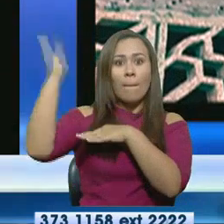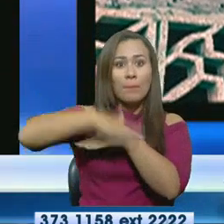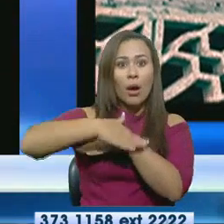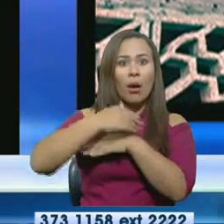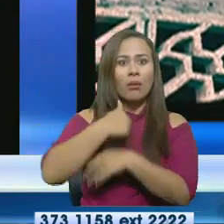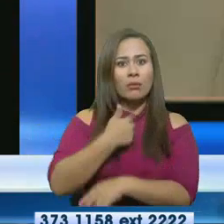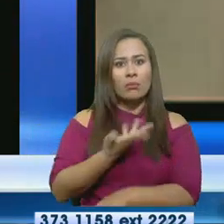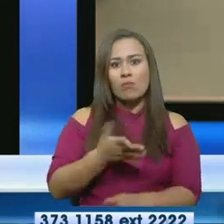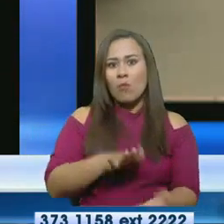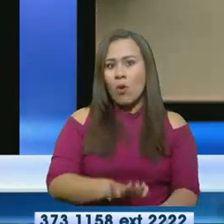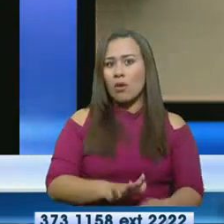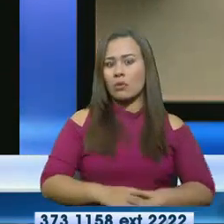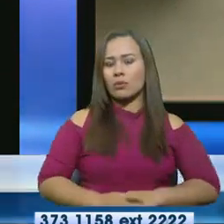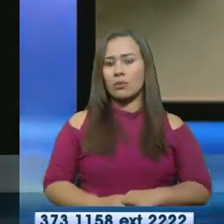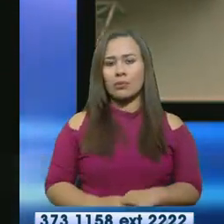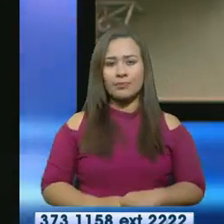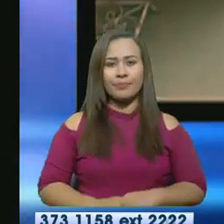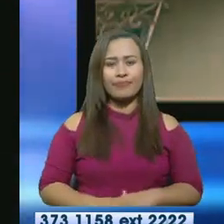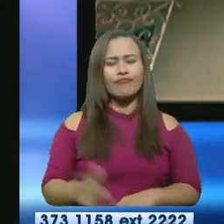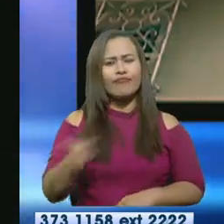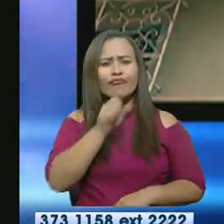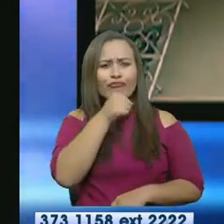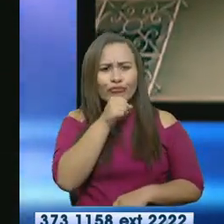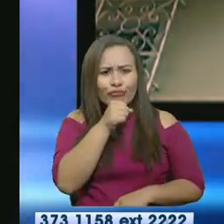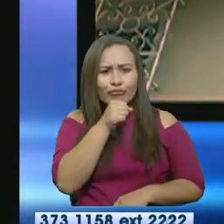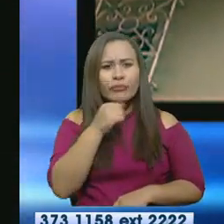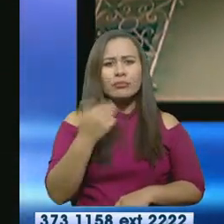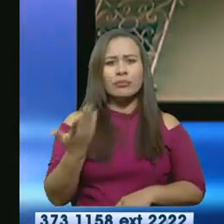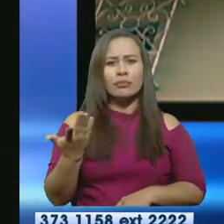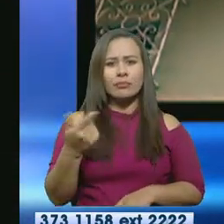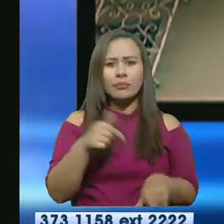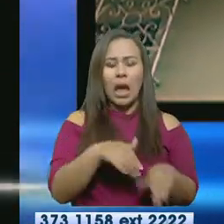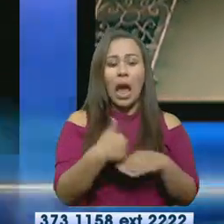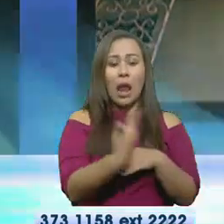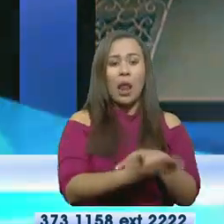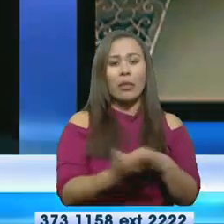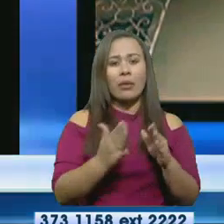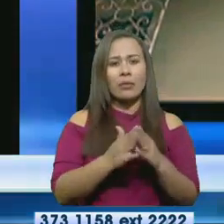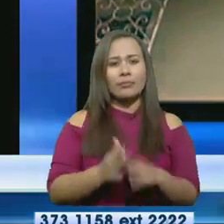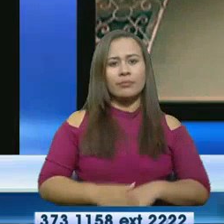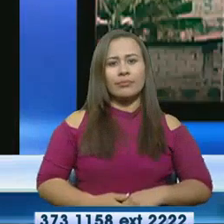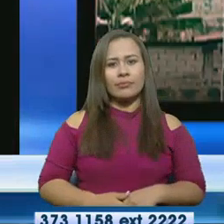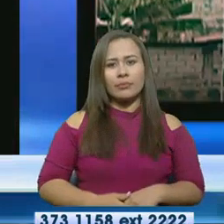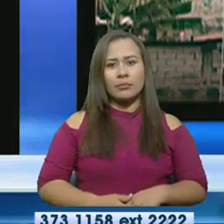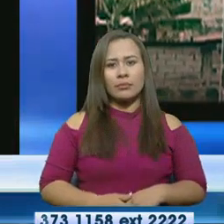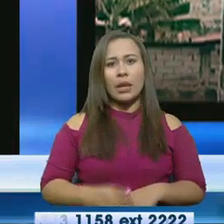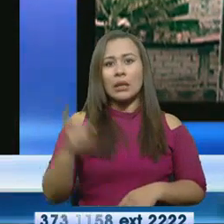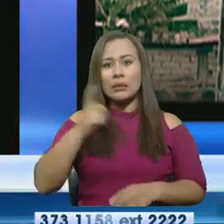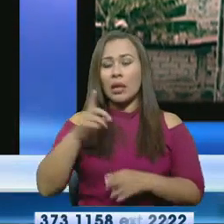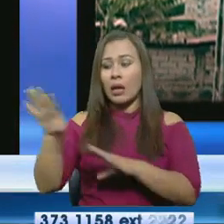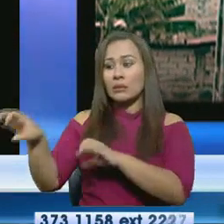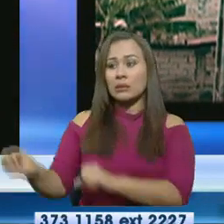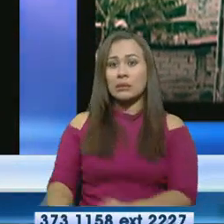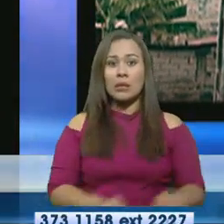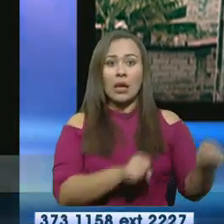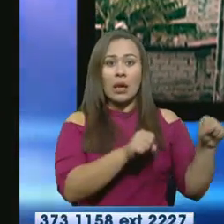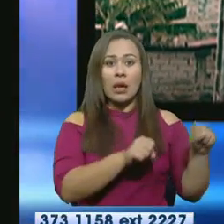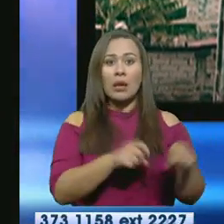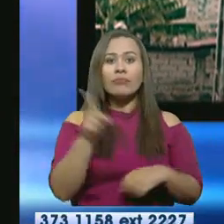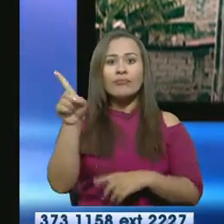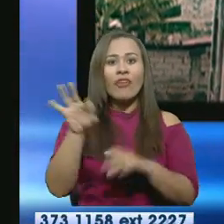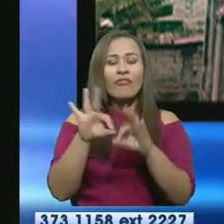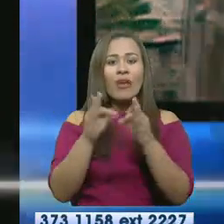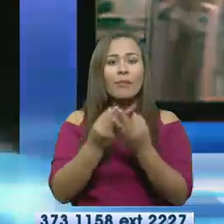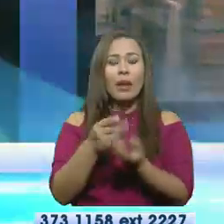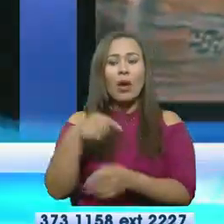palo. Y mi madre, que es una persona de tercera edad, casi sin visión, entonces tuve que sacarla rápidamente. Y la familia que vive al